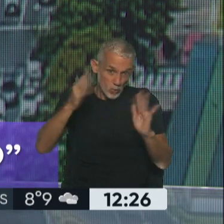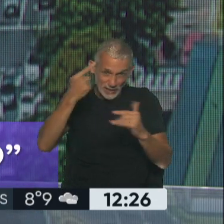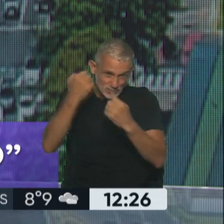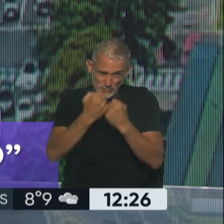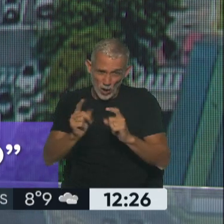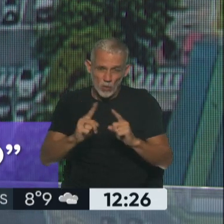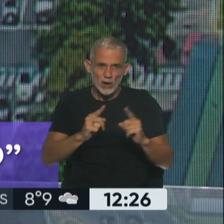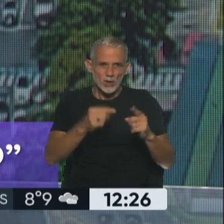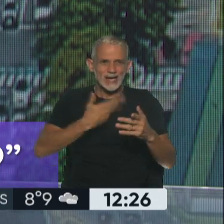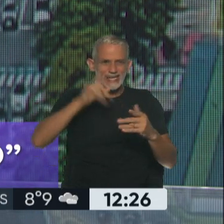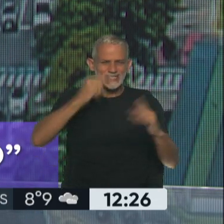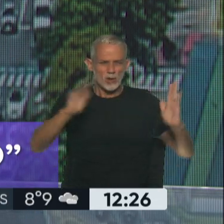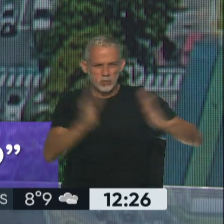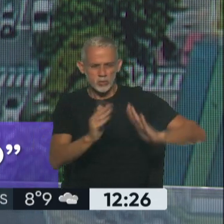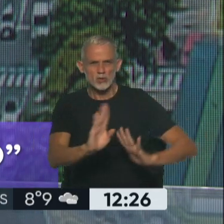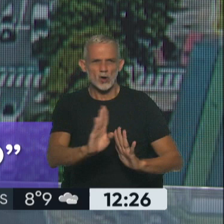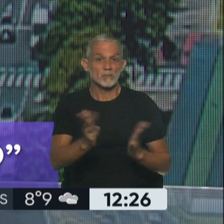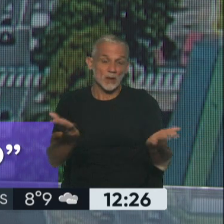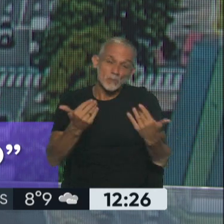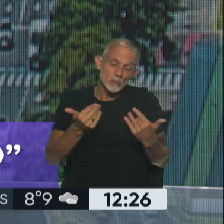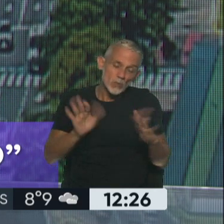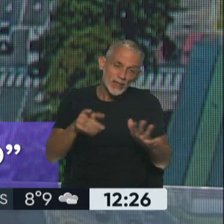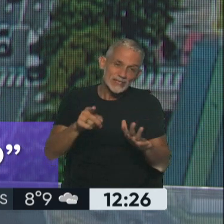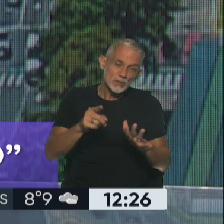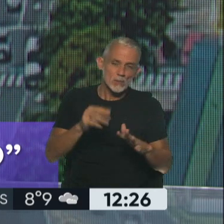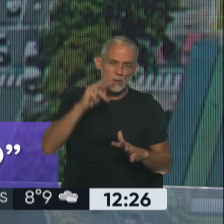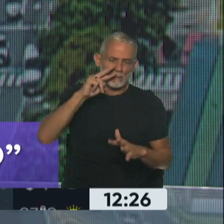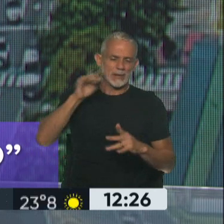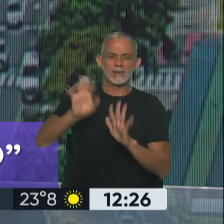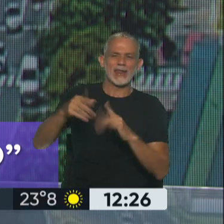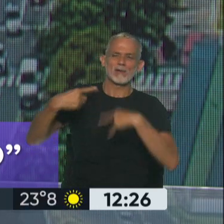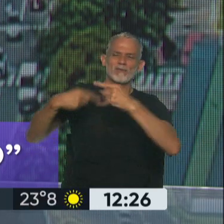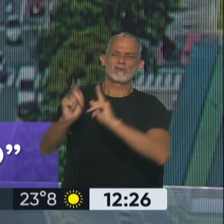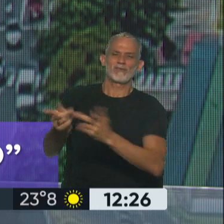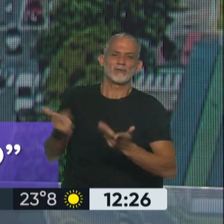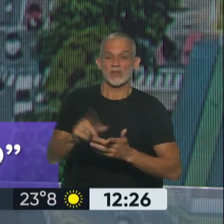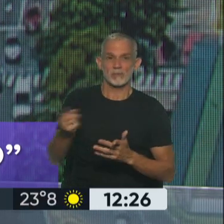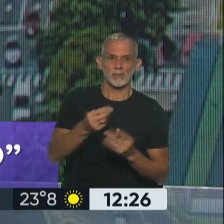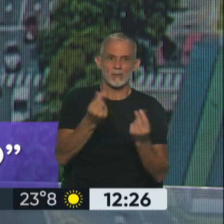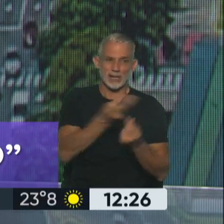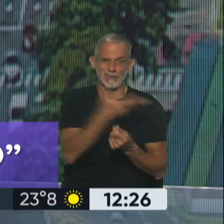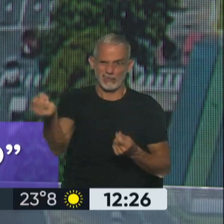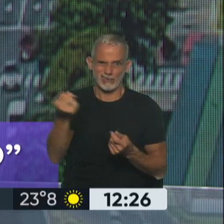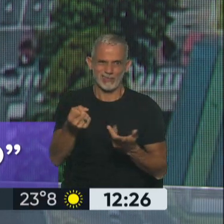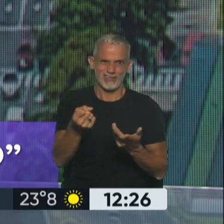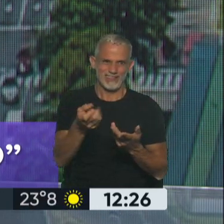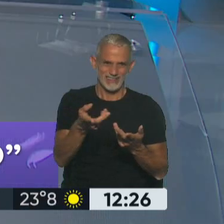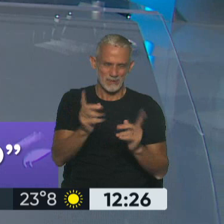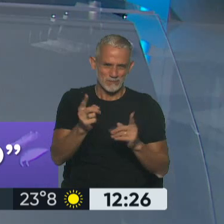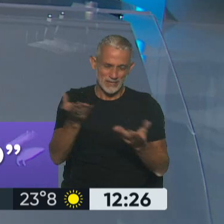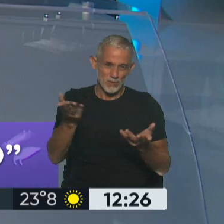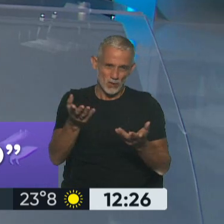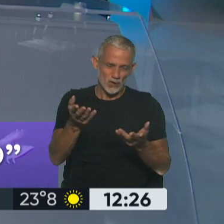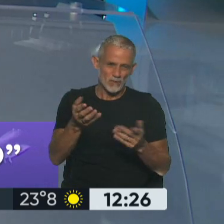con esa reducción, pero no a veces puede ser por privilegio, por uso de los recursos públicos, como